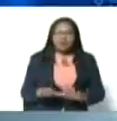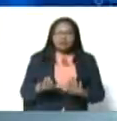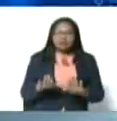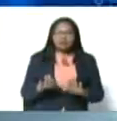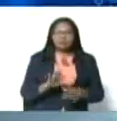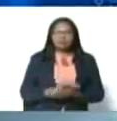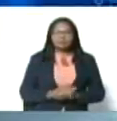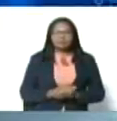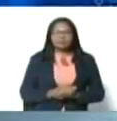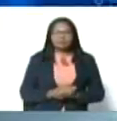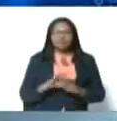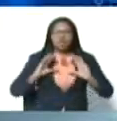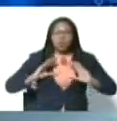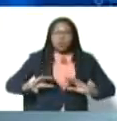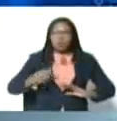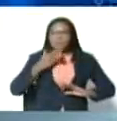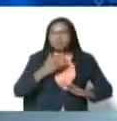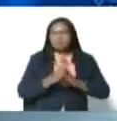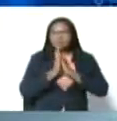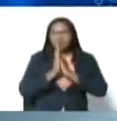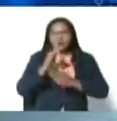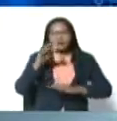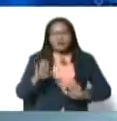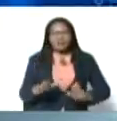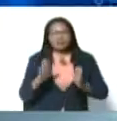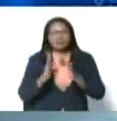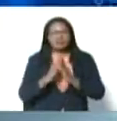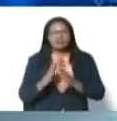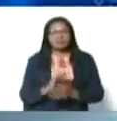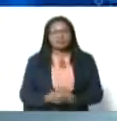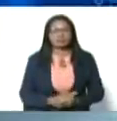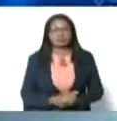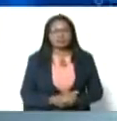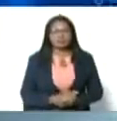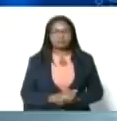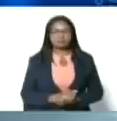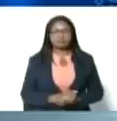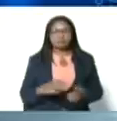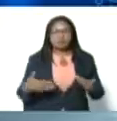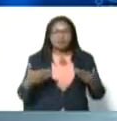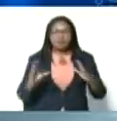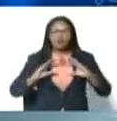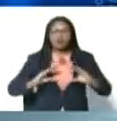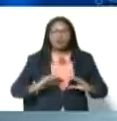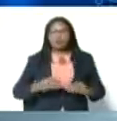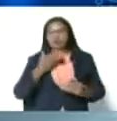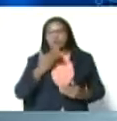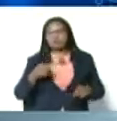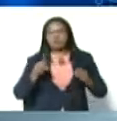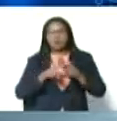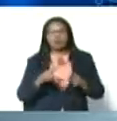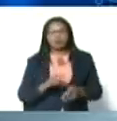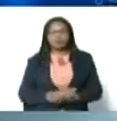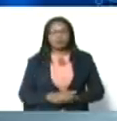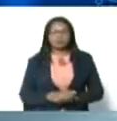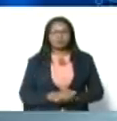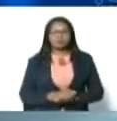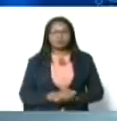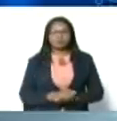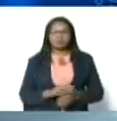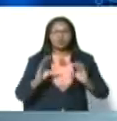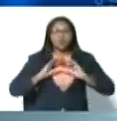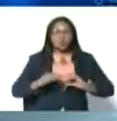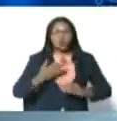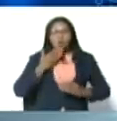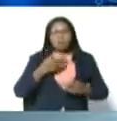necesitamos, el cuerpo lo pide, y hay que darle al cuerpo lo que pide, el cuerpo lo